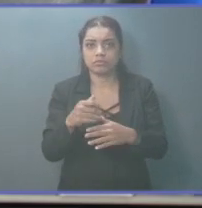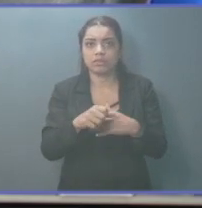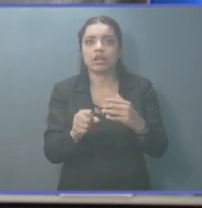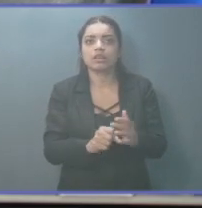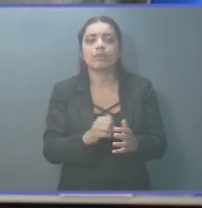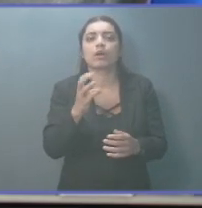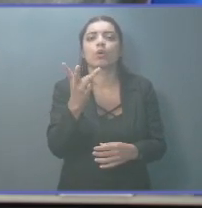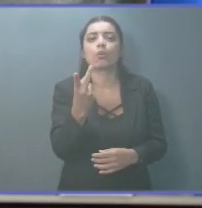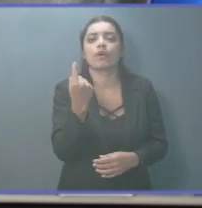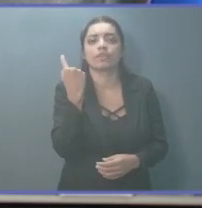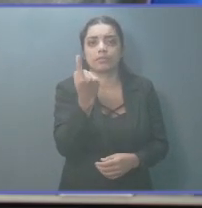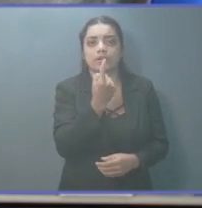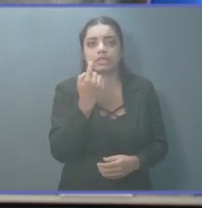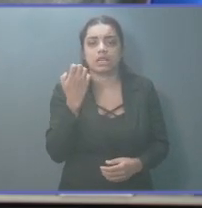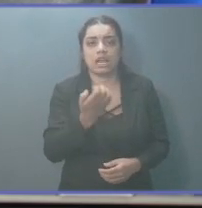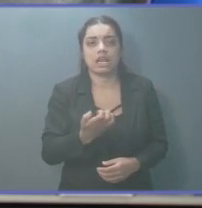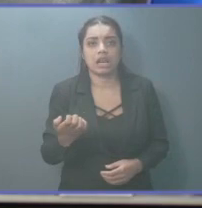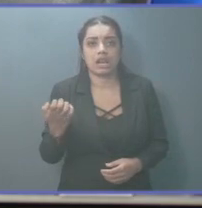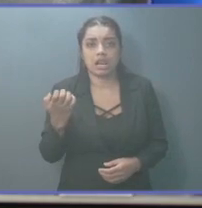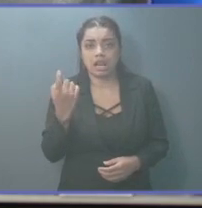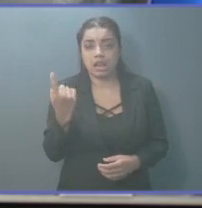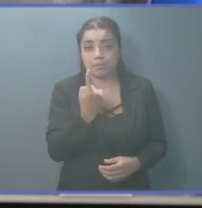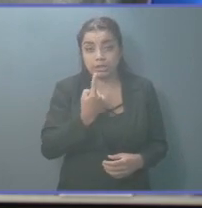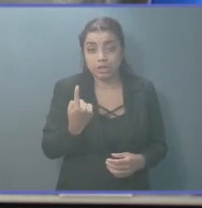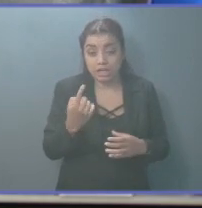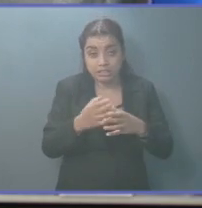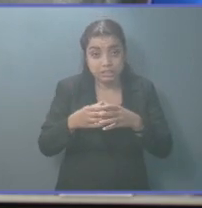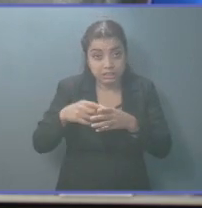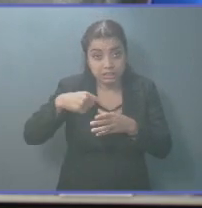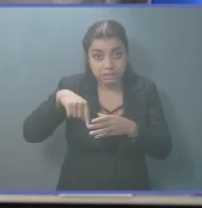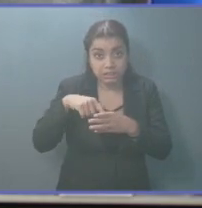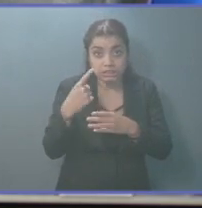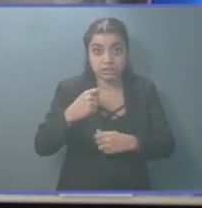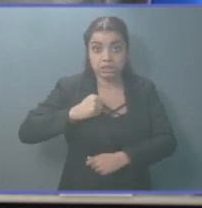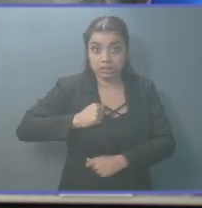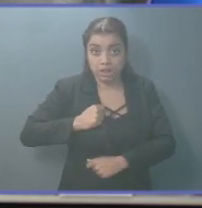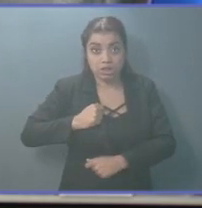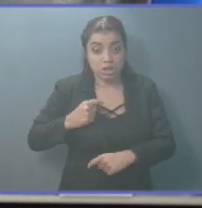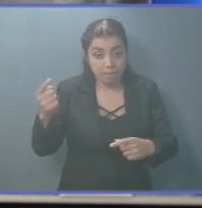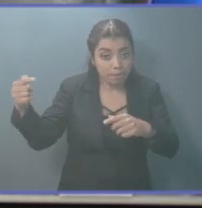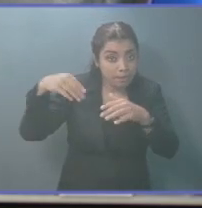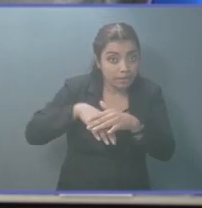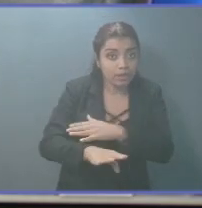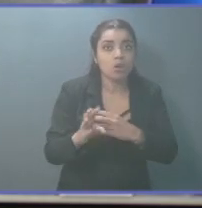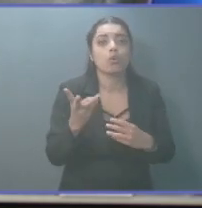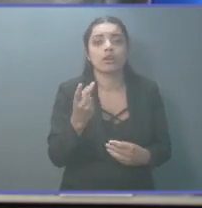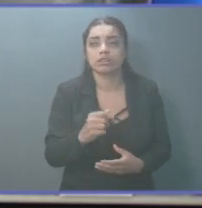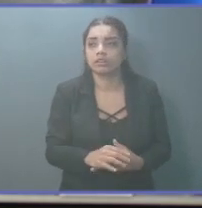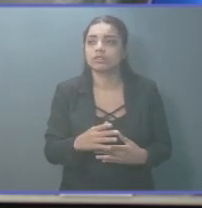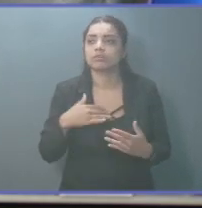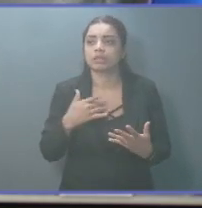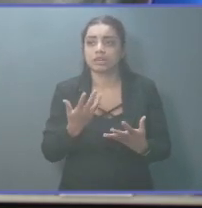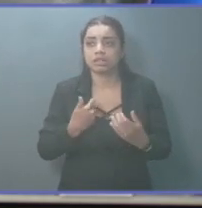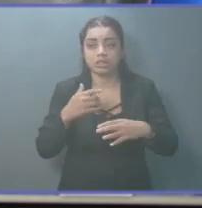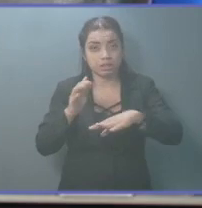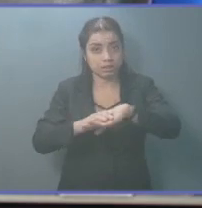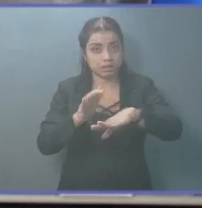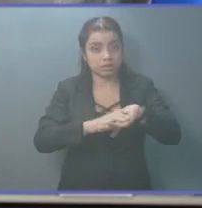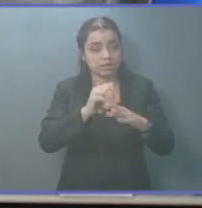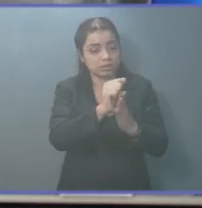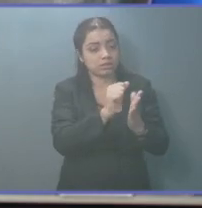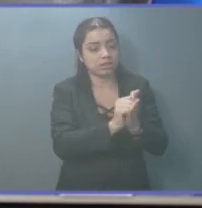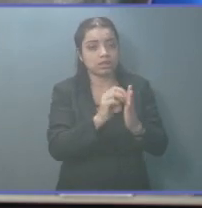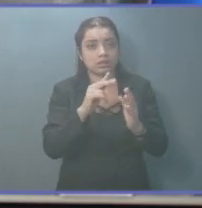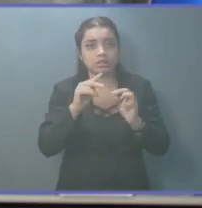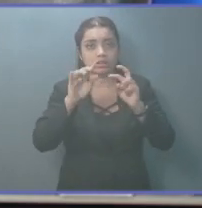cuántos elementos armados ingresaron, porque no nos lo puede confirmar en este acto. No obstante, quiero hacer cita que conforme el artículo